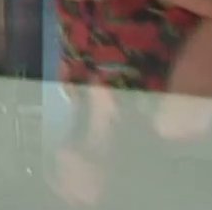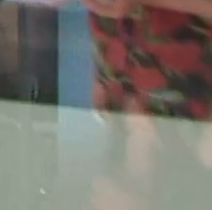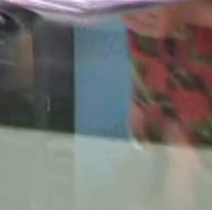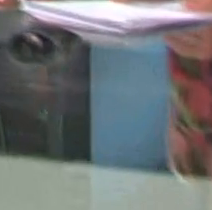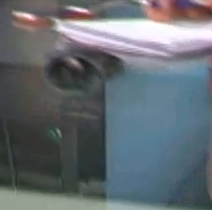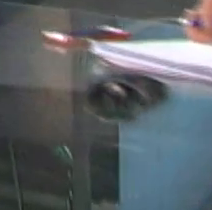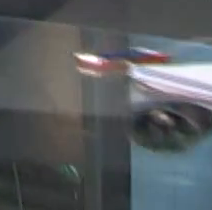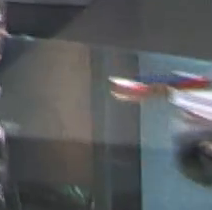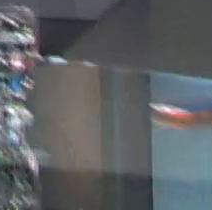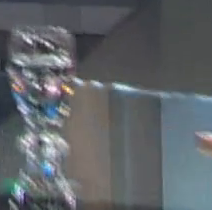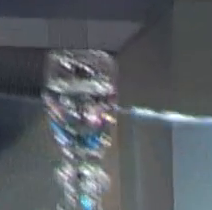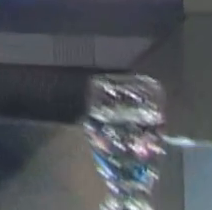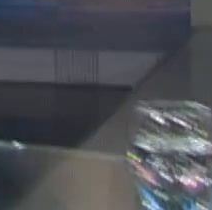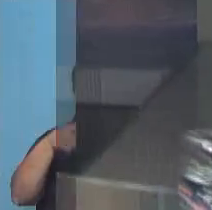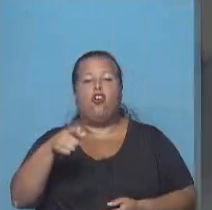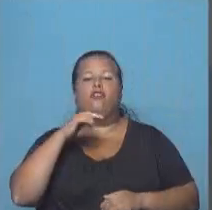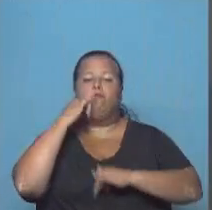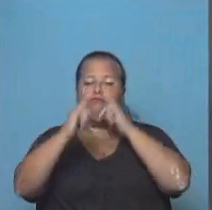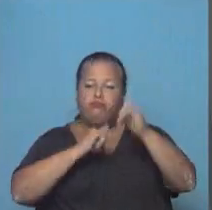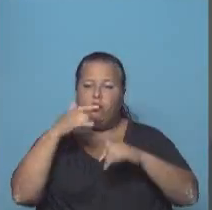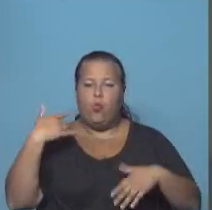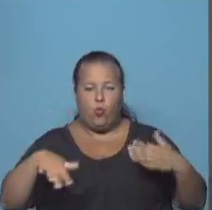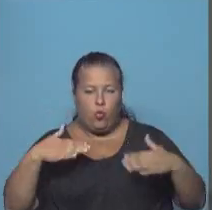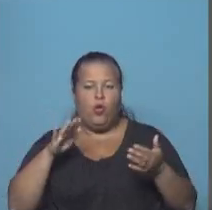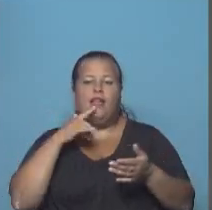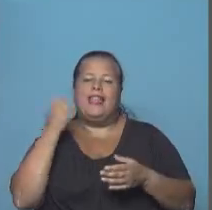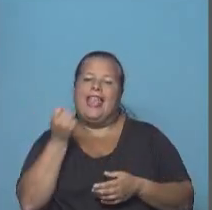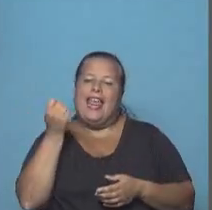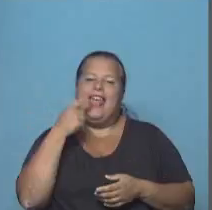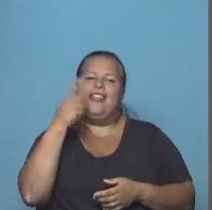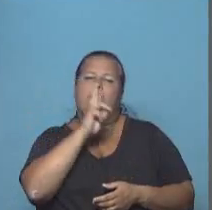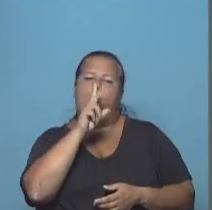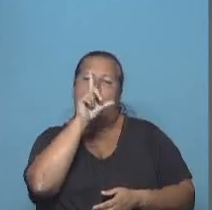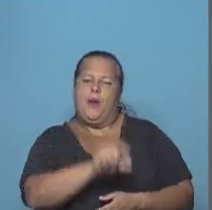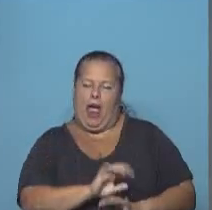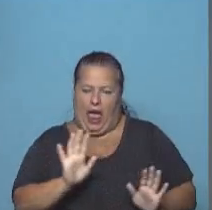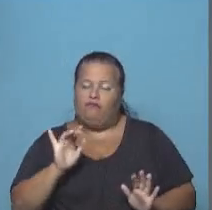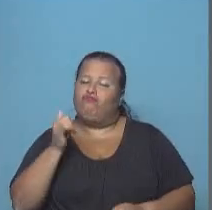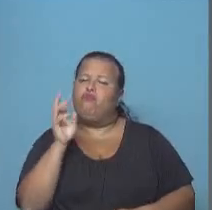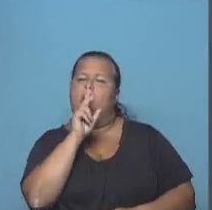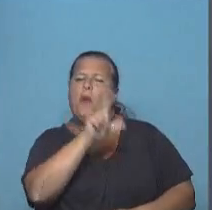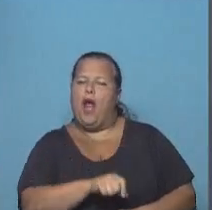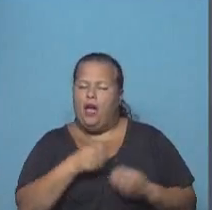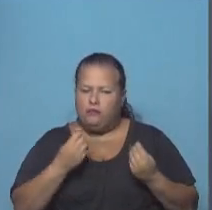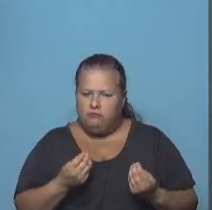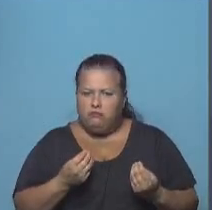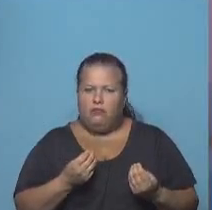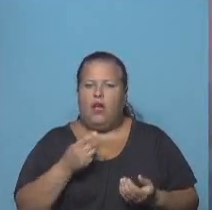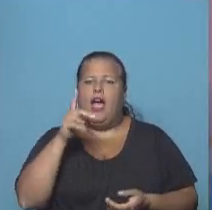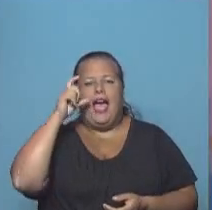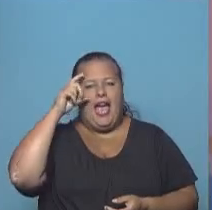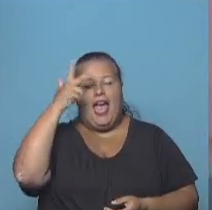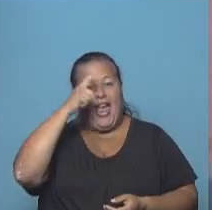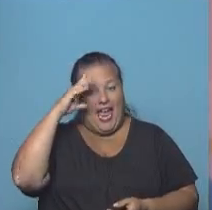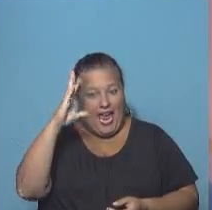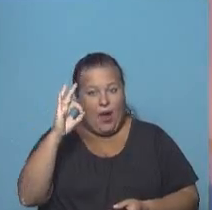el escritor Marcos aguinis hizo declaraciones muy fuertes trató de mujeres despreciables sí mujeres despreciables a eb de